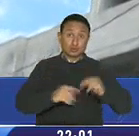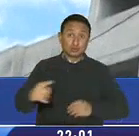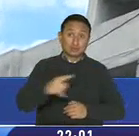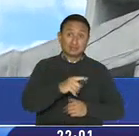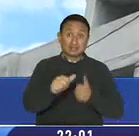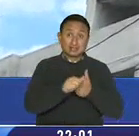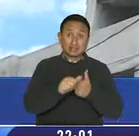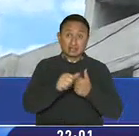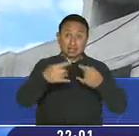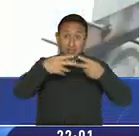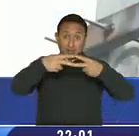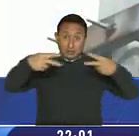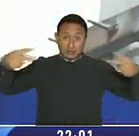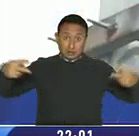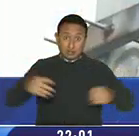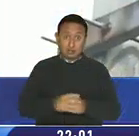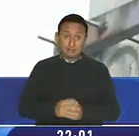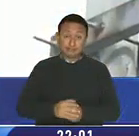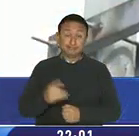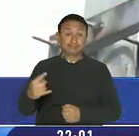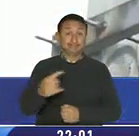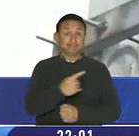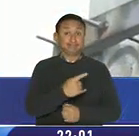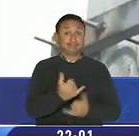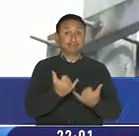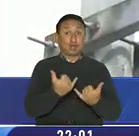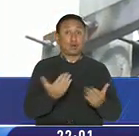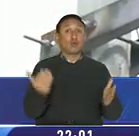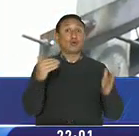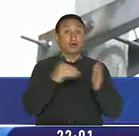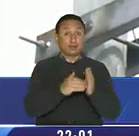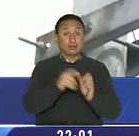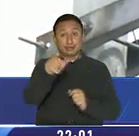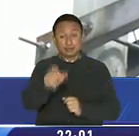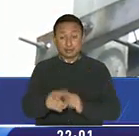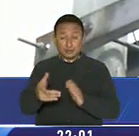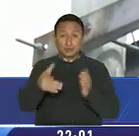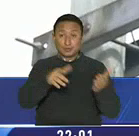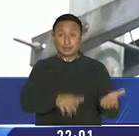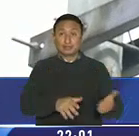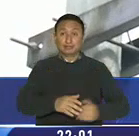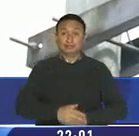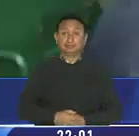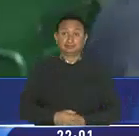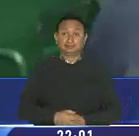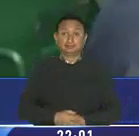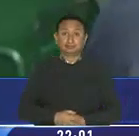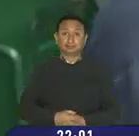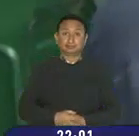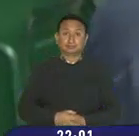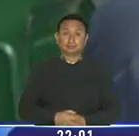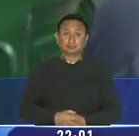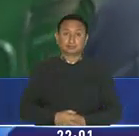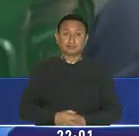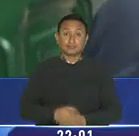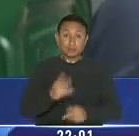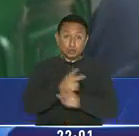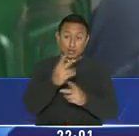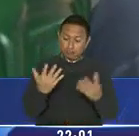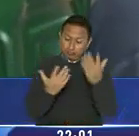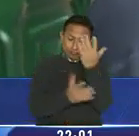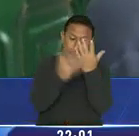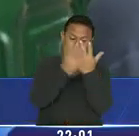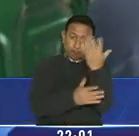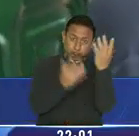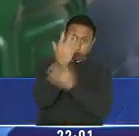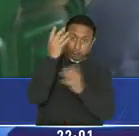escasos centímetros del cableado eléctrico en esta ocasión volvió a enlutar a una humilde familia. Y sin protección es